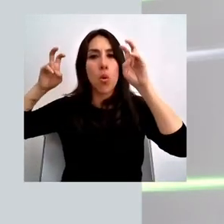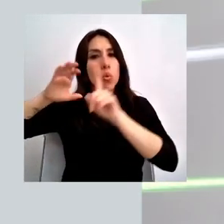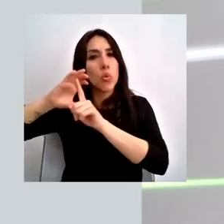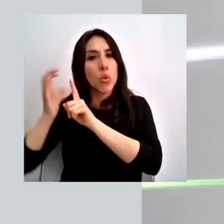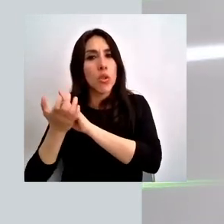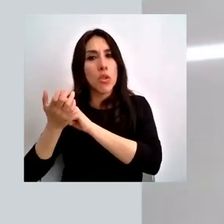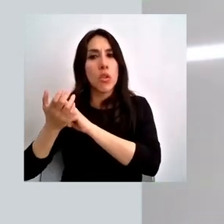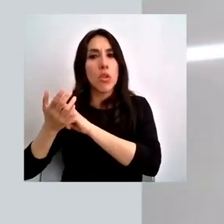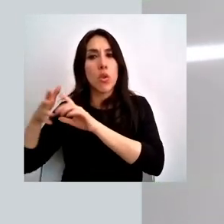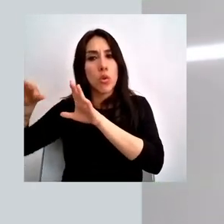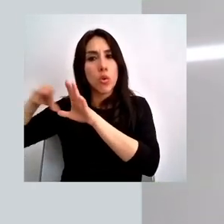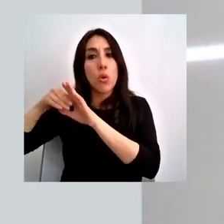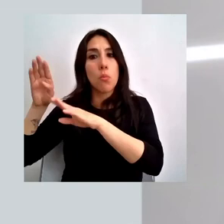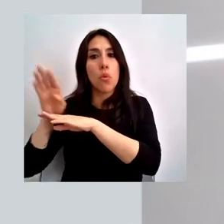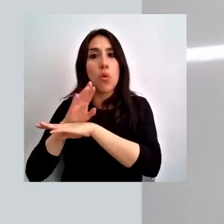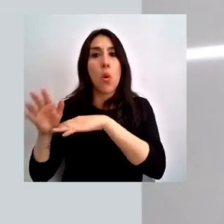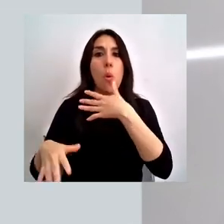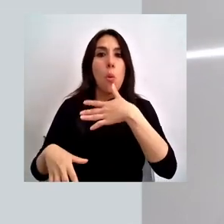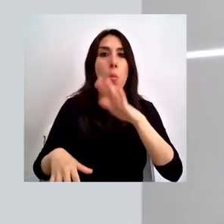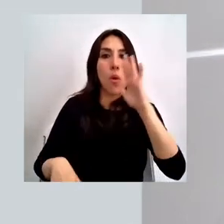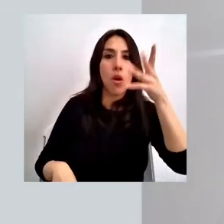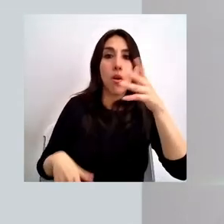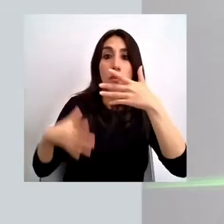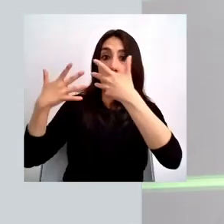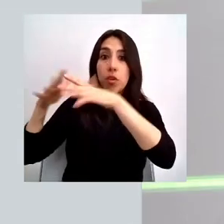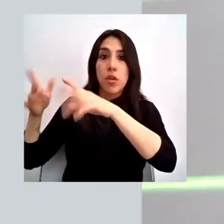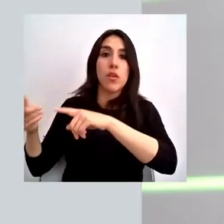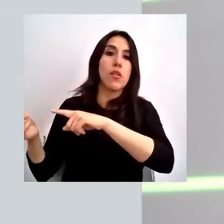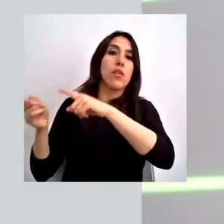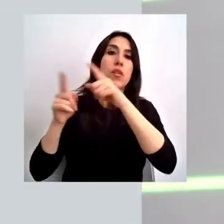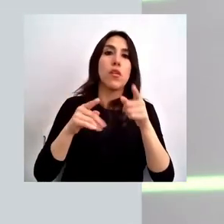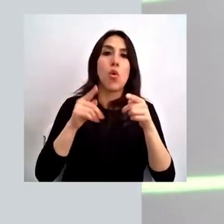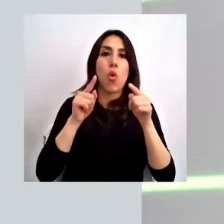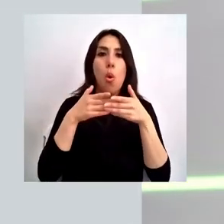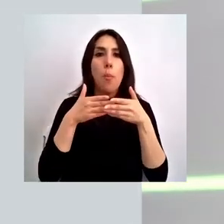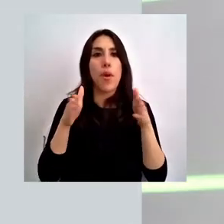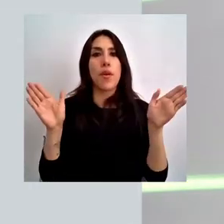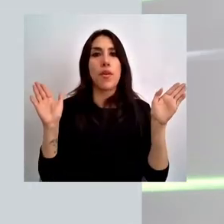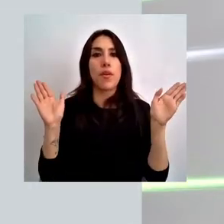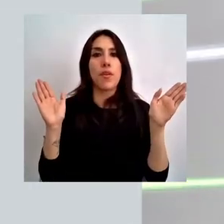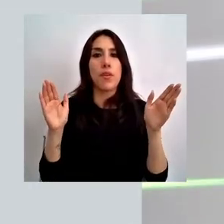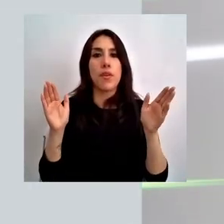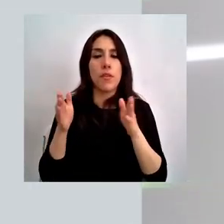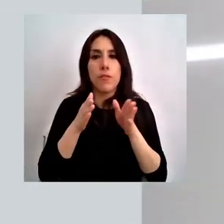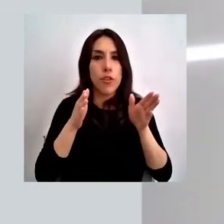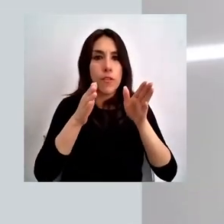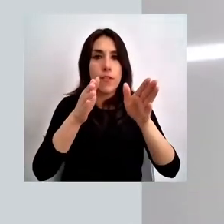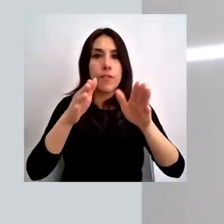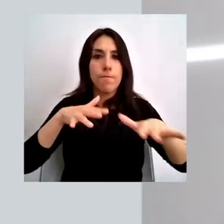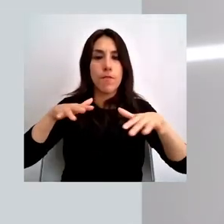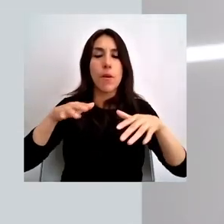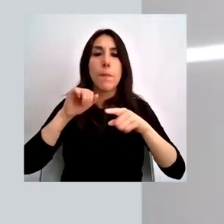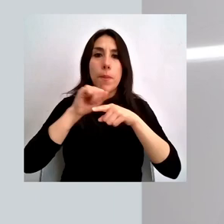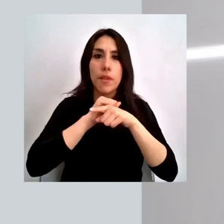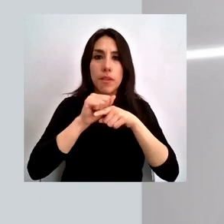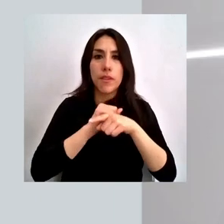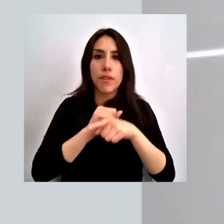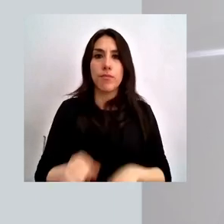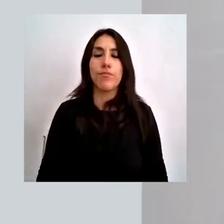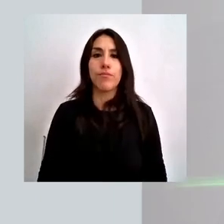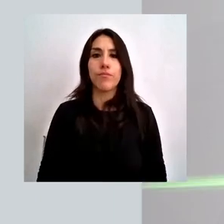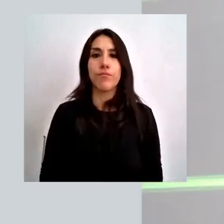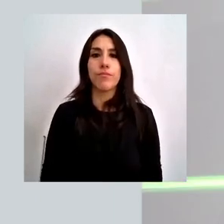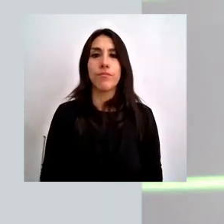abriendo caminos prácticas y pasantías y en el canal dos programas públicos de capacitación y empleo